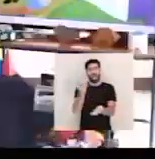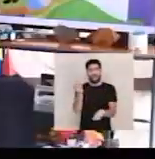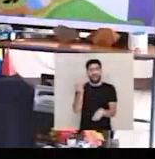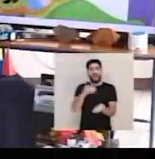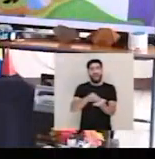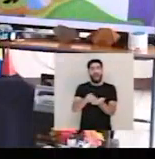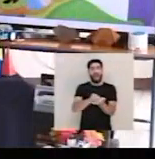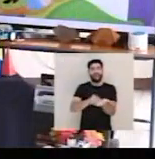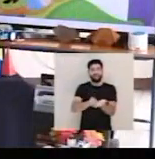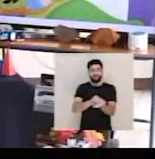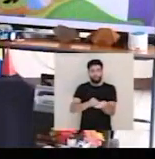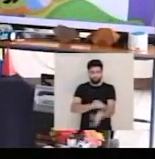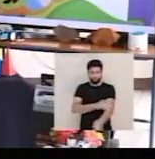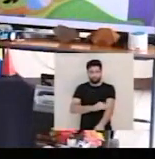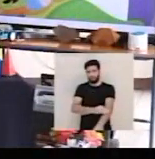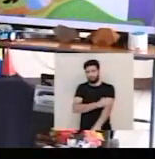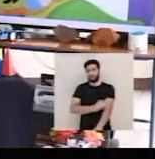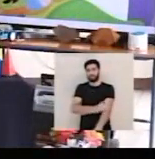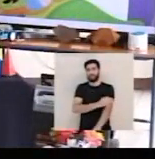jabón.